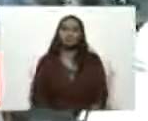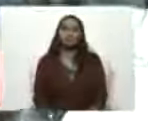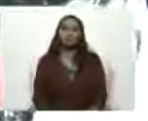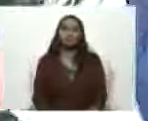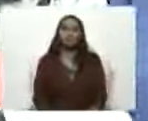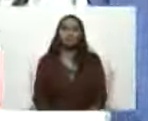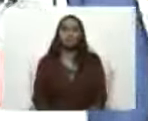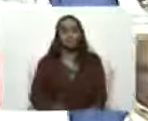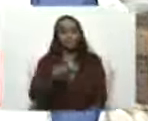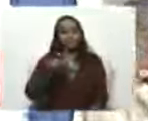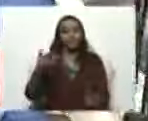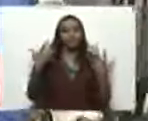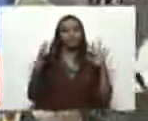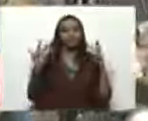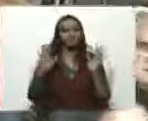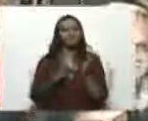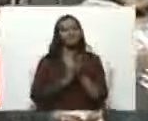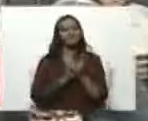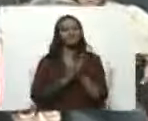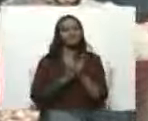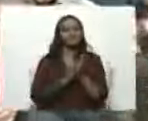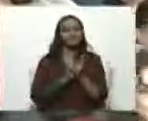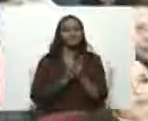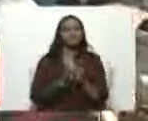Claro que sí, el apoyo.